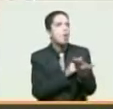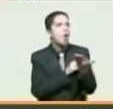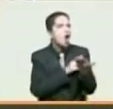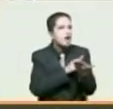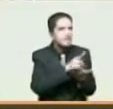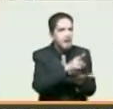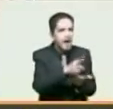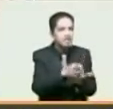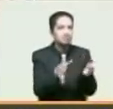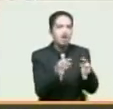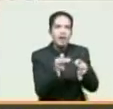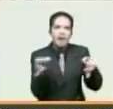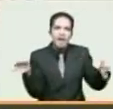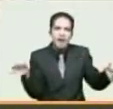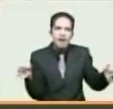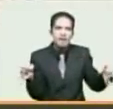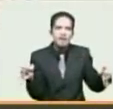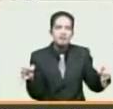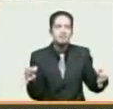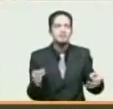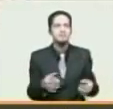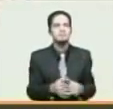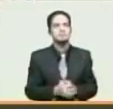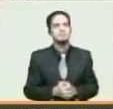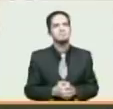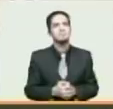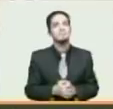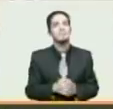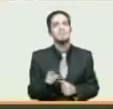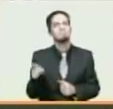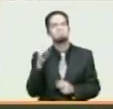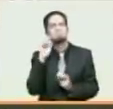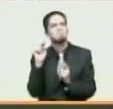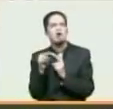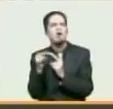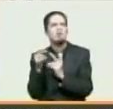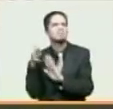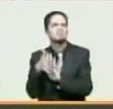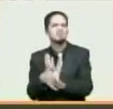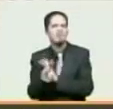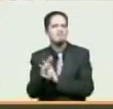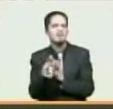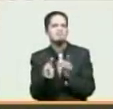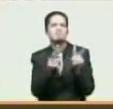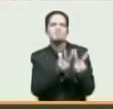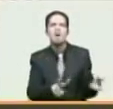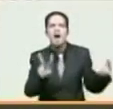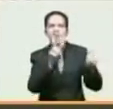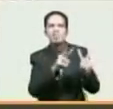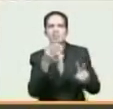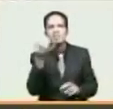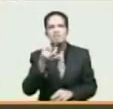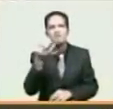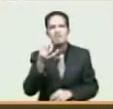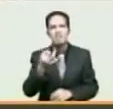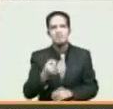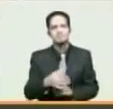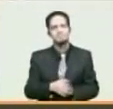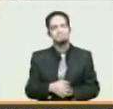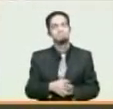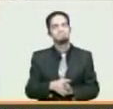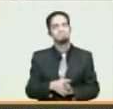tener ética, de tener principios. Ellos no conocen de nada de eso. De nada de eso. Tenemos que